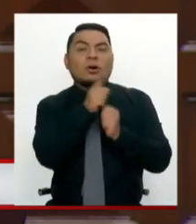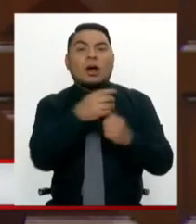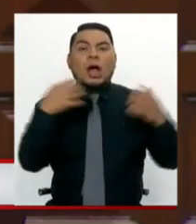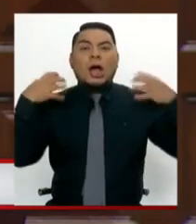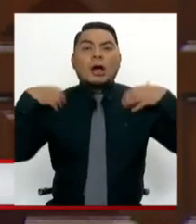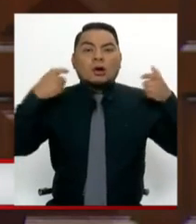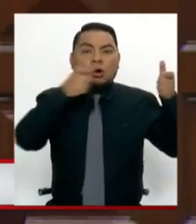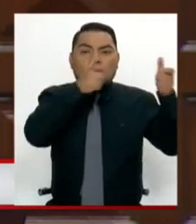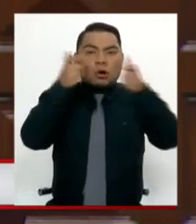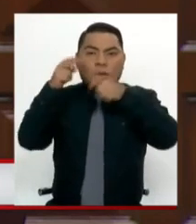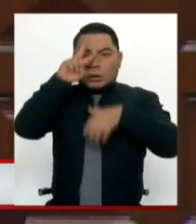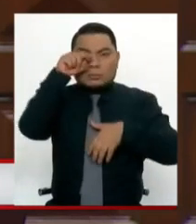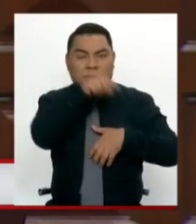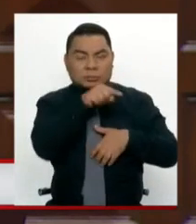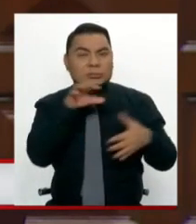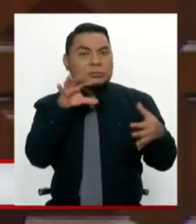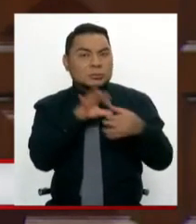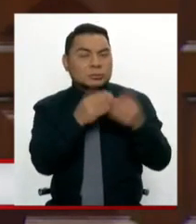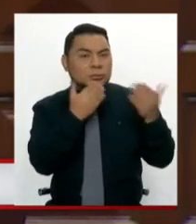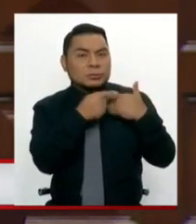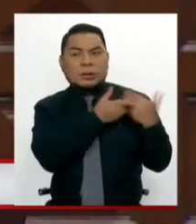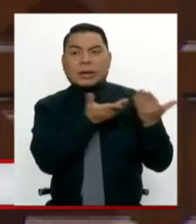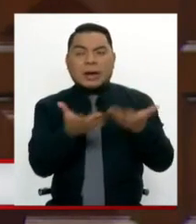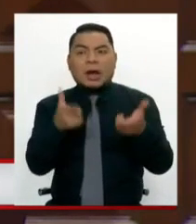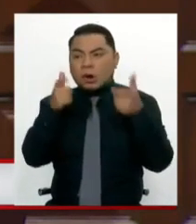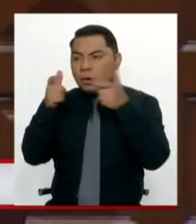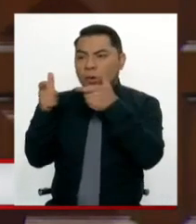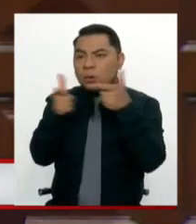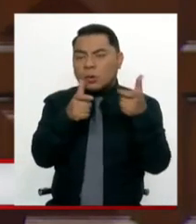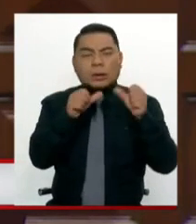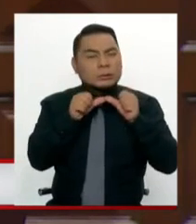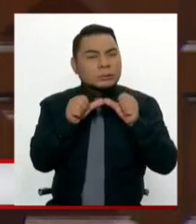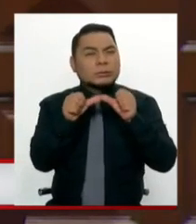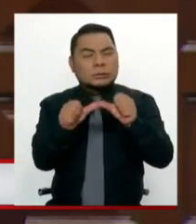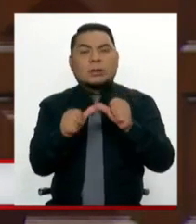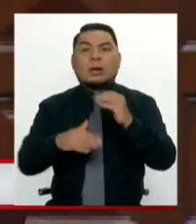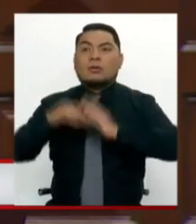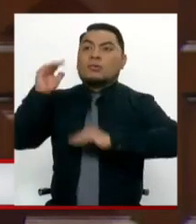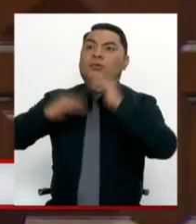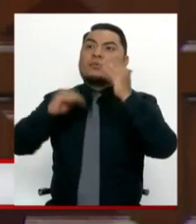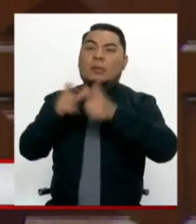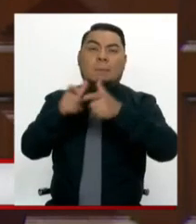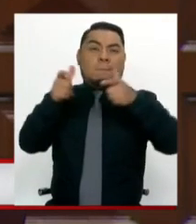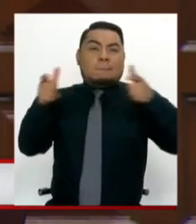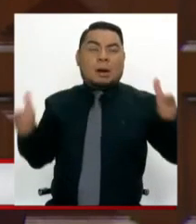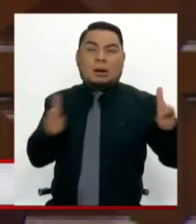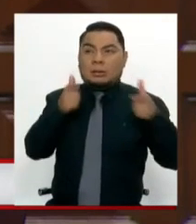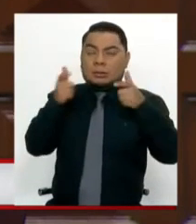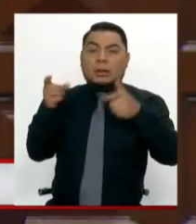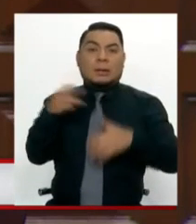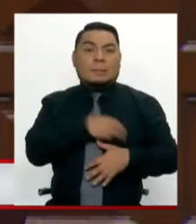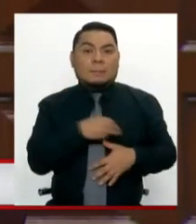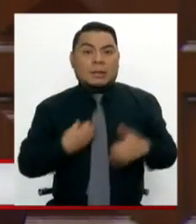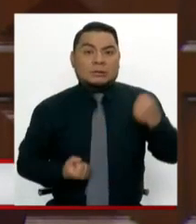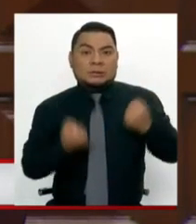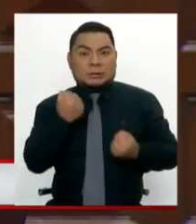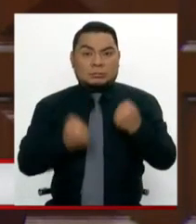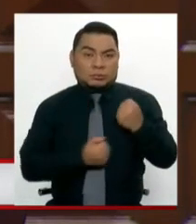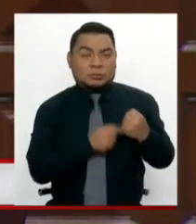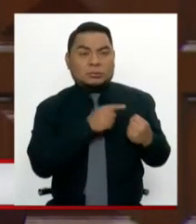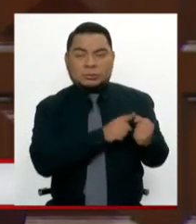de la República para que efectúe control concurrente a las obras de mayor complejidad del Ministerio de